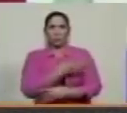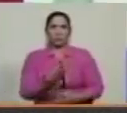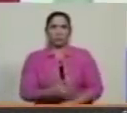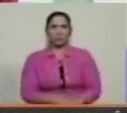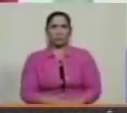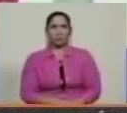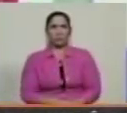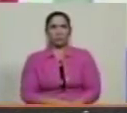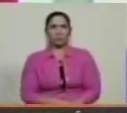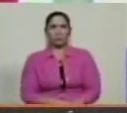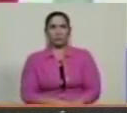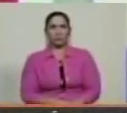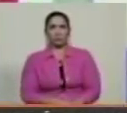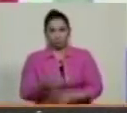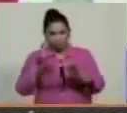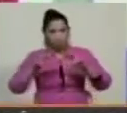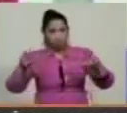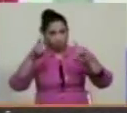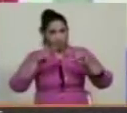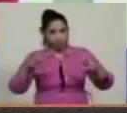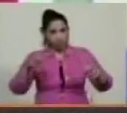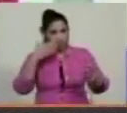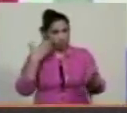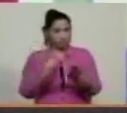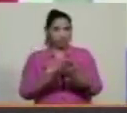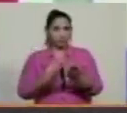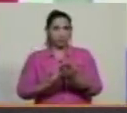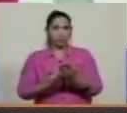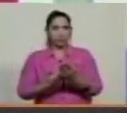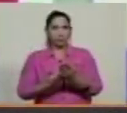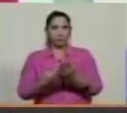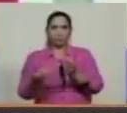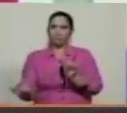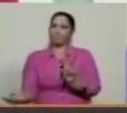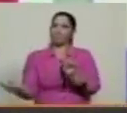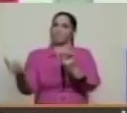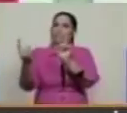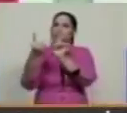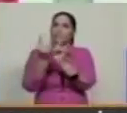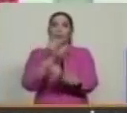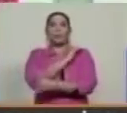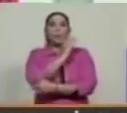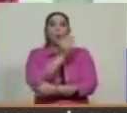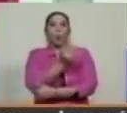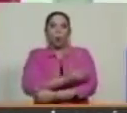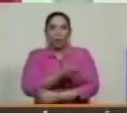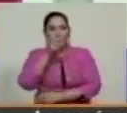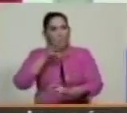En sus conceptos, revísenlo. Acercarle el poder al pueblo.